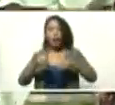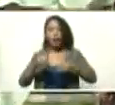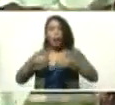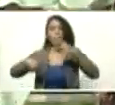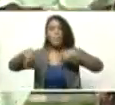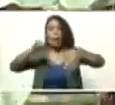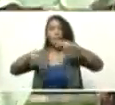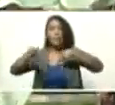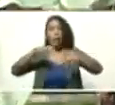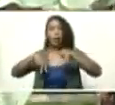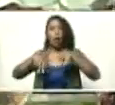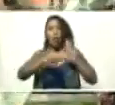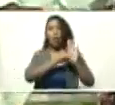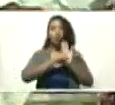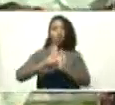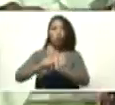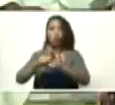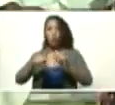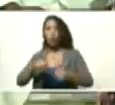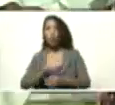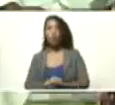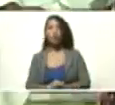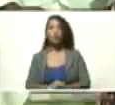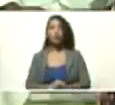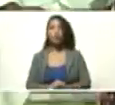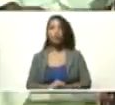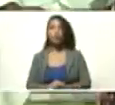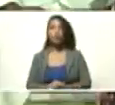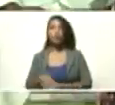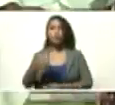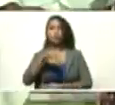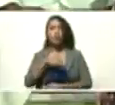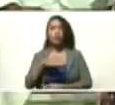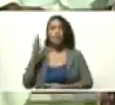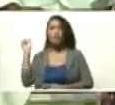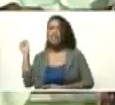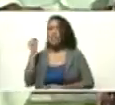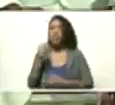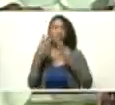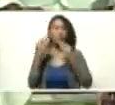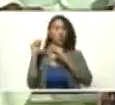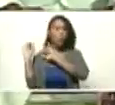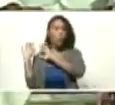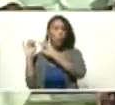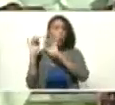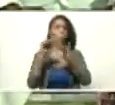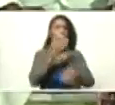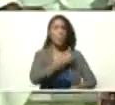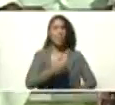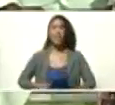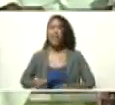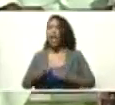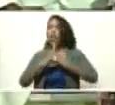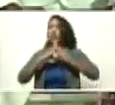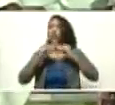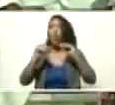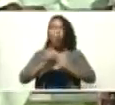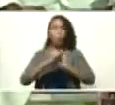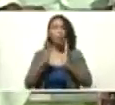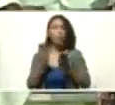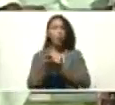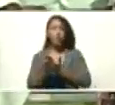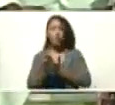de los Próceres, donde vinieron, bueno, muchos presidentes de todas partes del